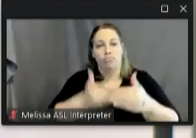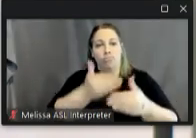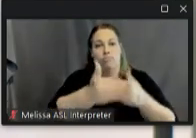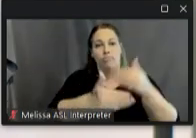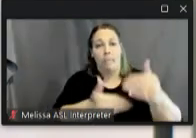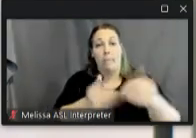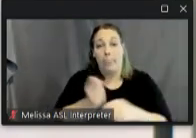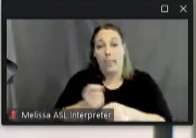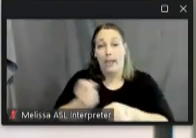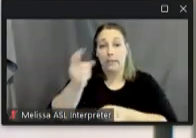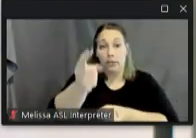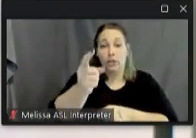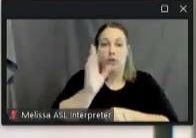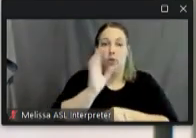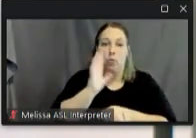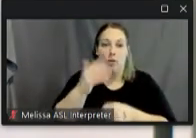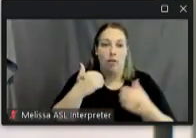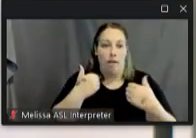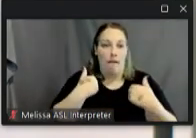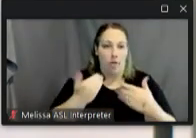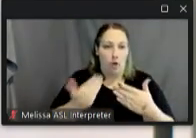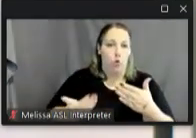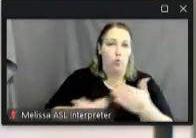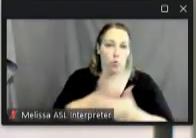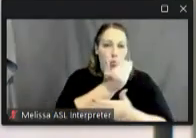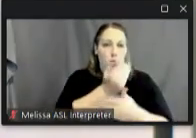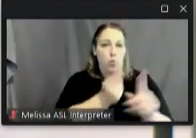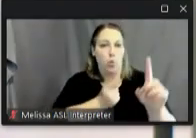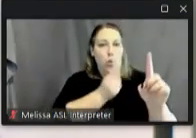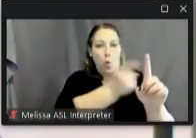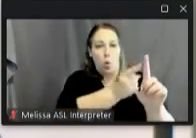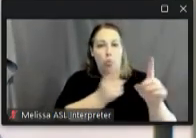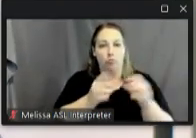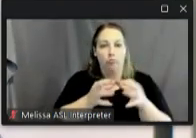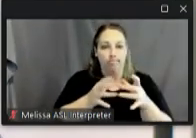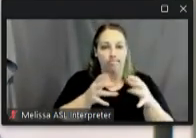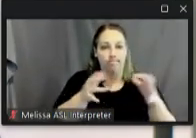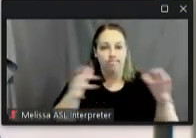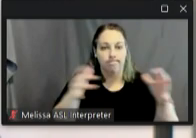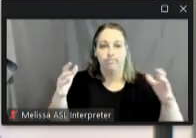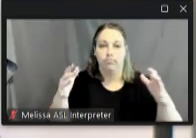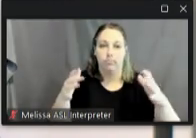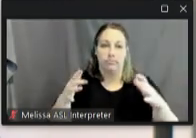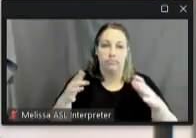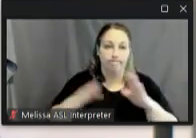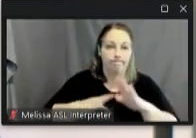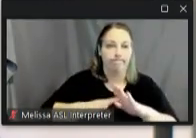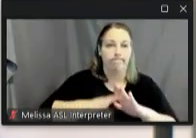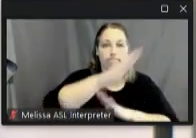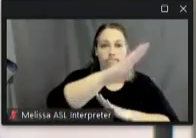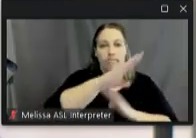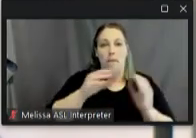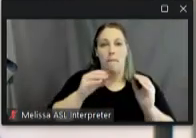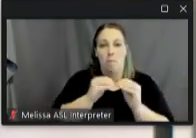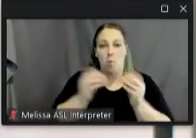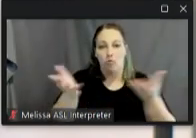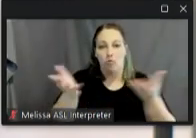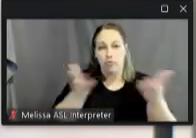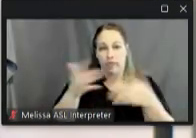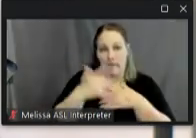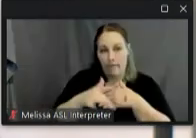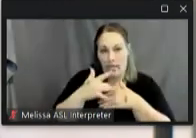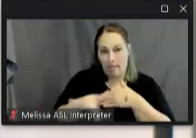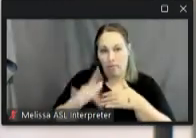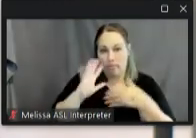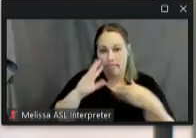en la territorialización para la atención a las personas con discapacidad en los mismos desafíos que mencioné antes, solo que a nivel